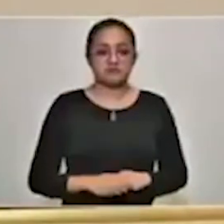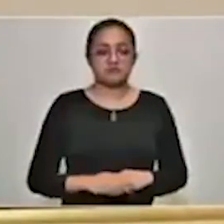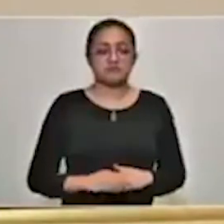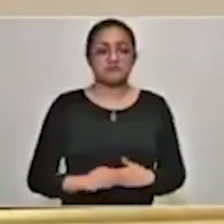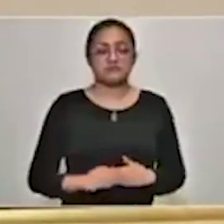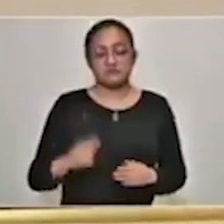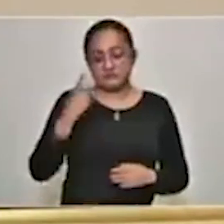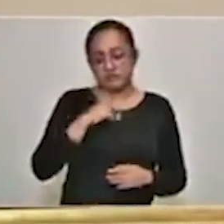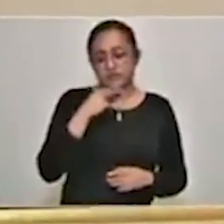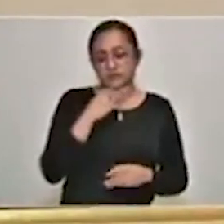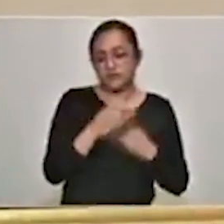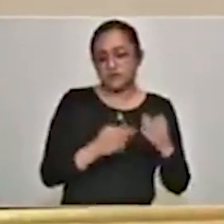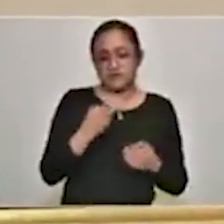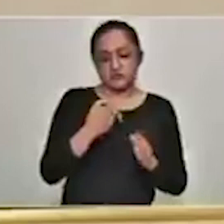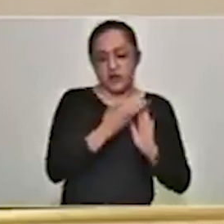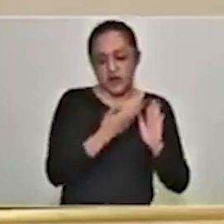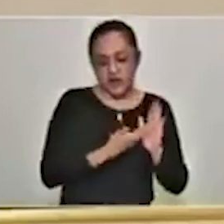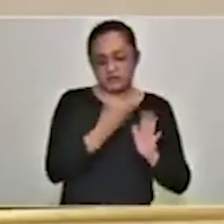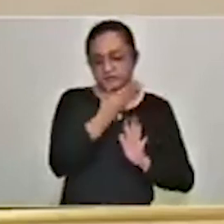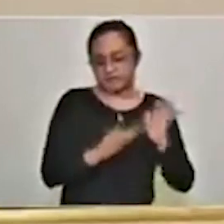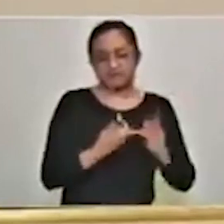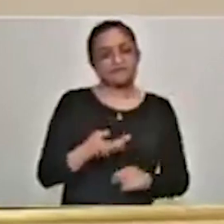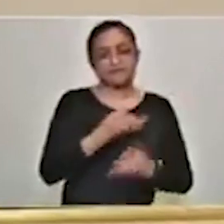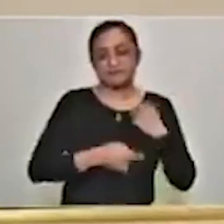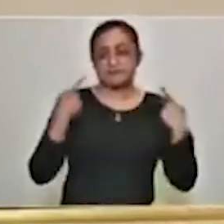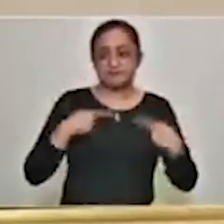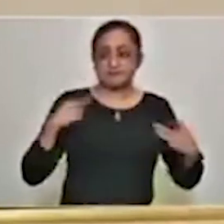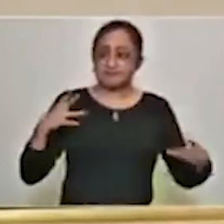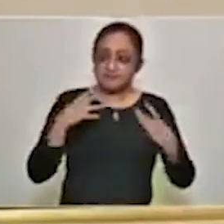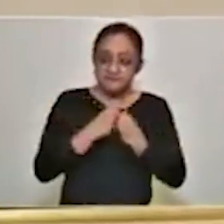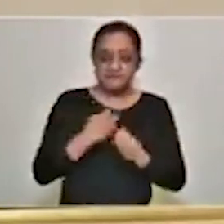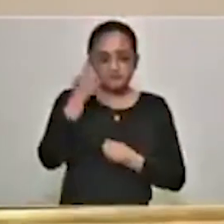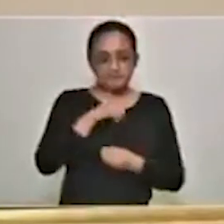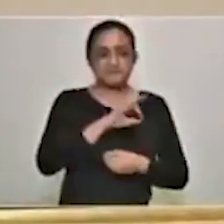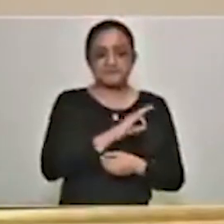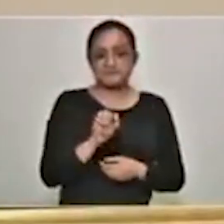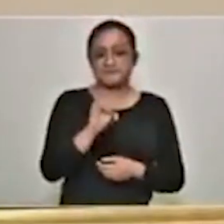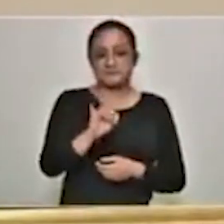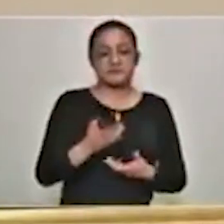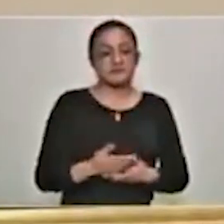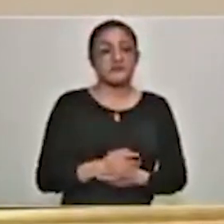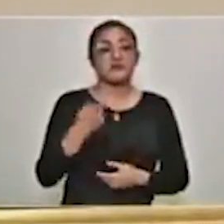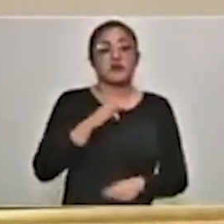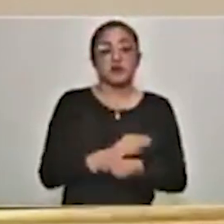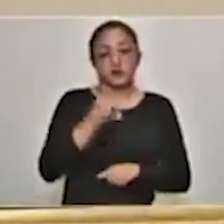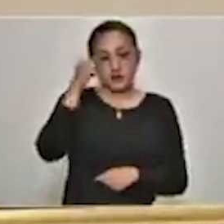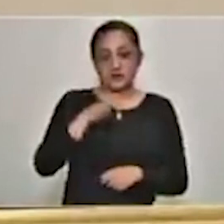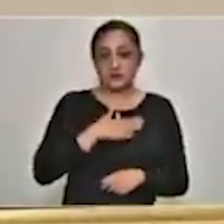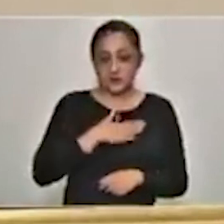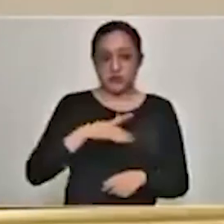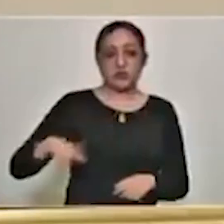para que funcione a la sociedad que funcione pero si créame que yo como